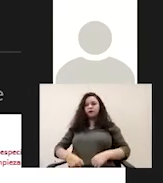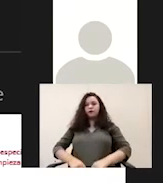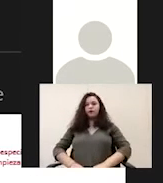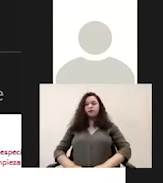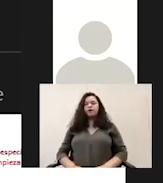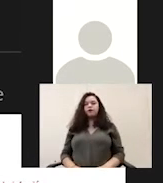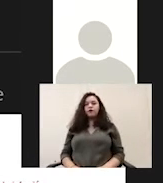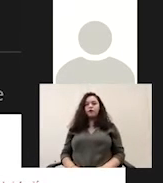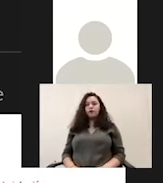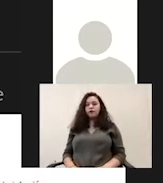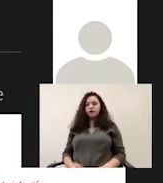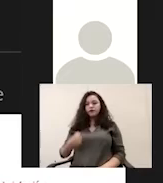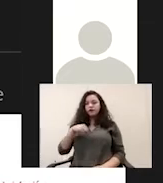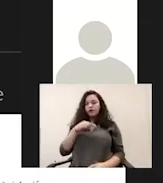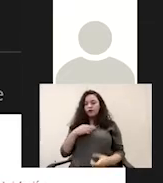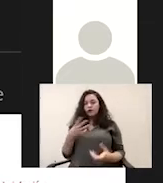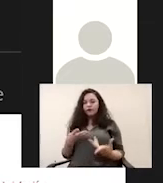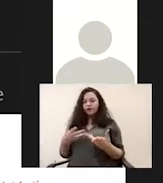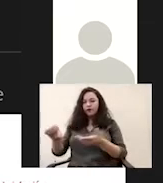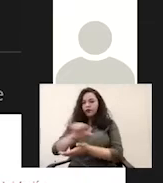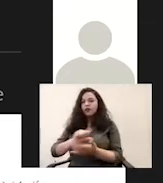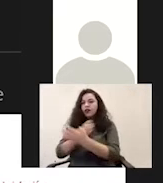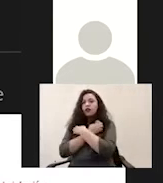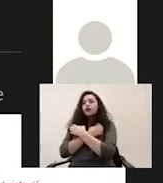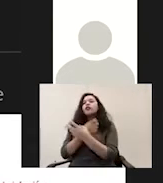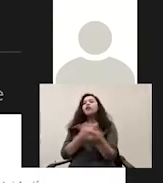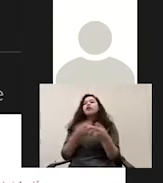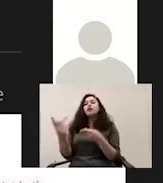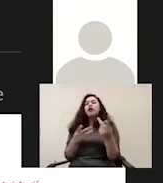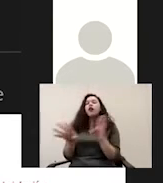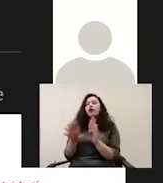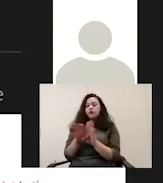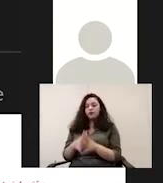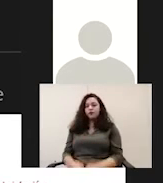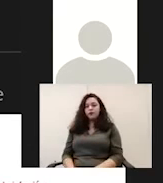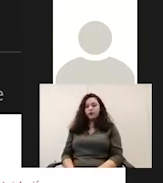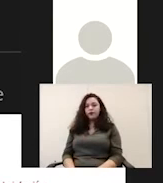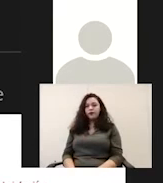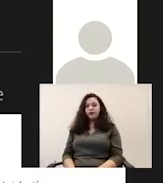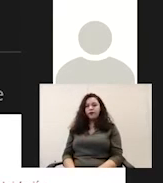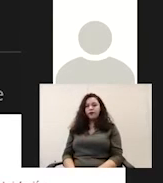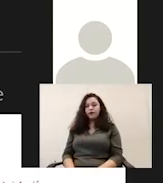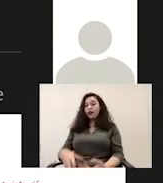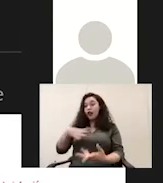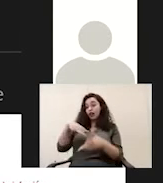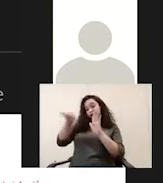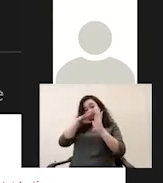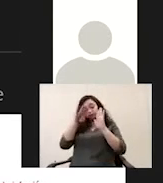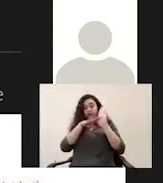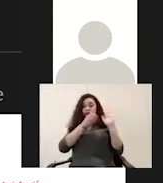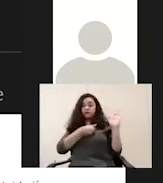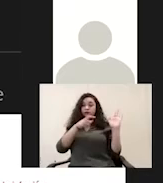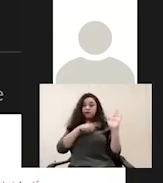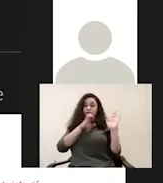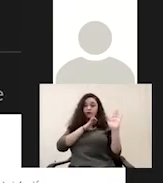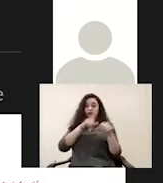Ok, ¿cómo vamos a preparar el centro educativo para este regreso a clases? Bueno, pues va a haber medidas sanitarias específicas de